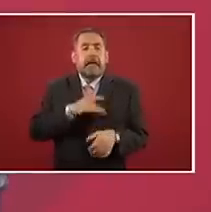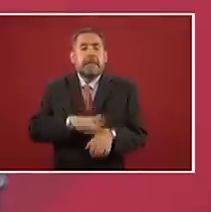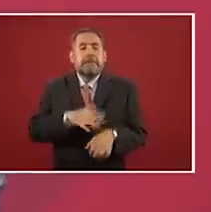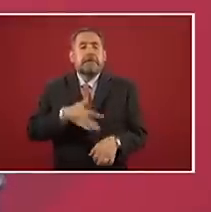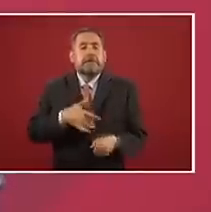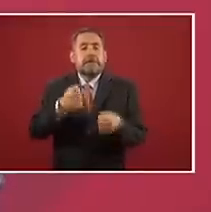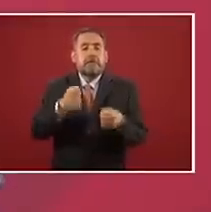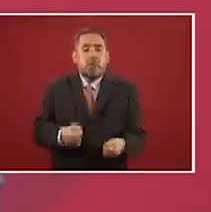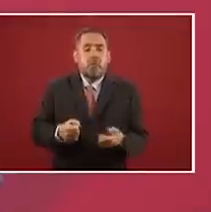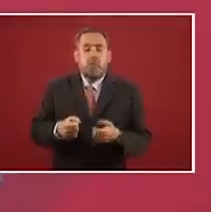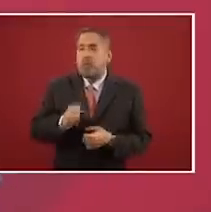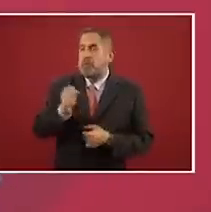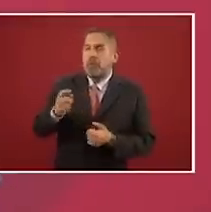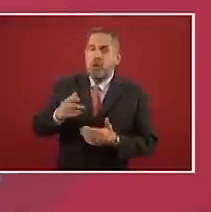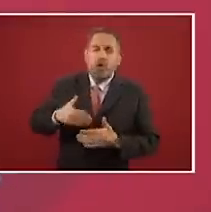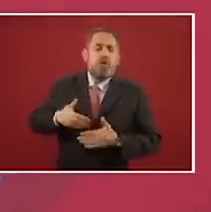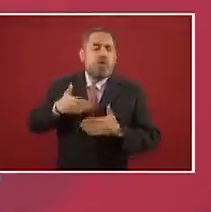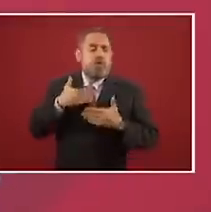es confianza.